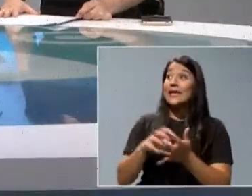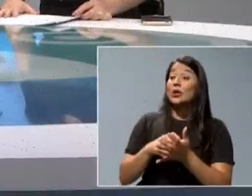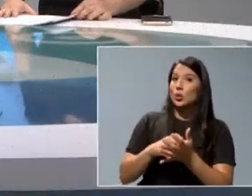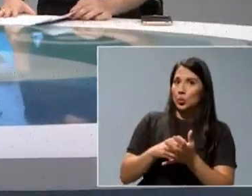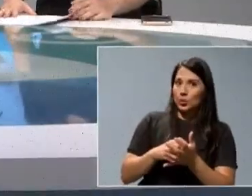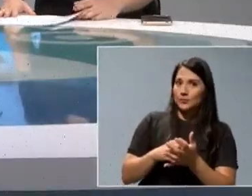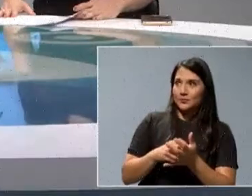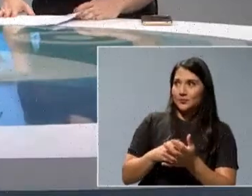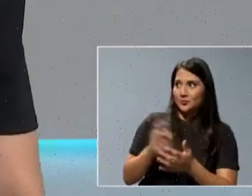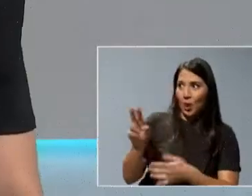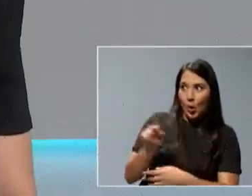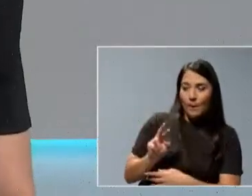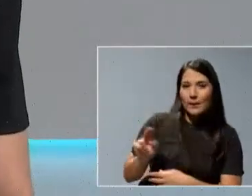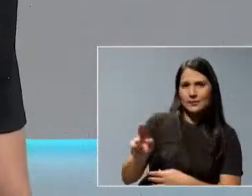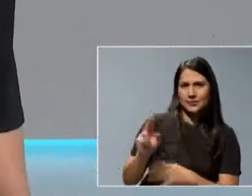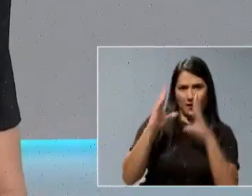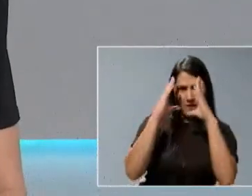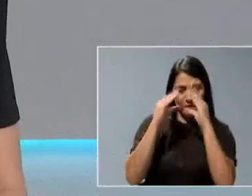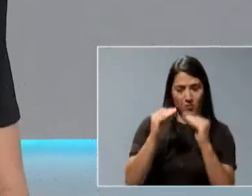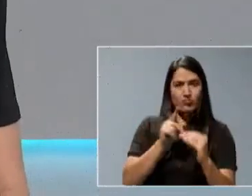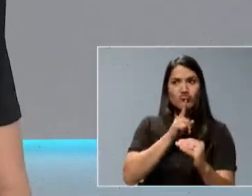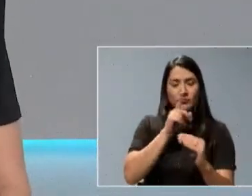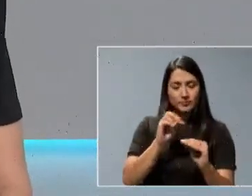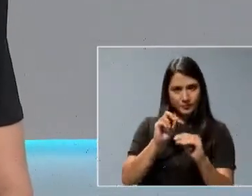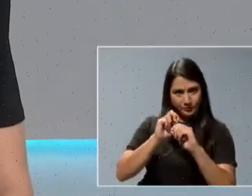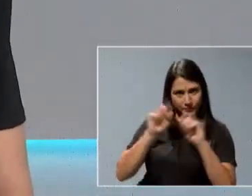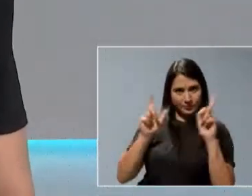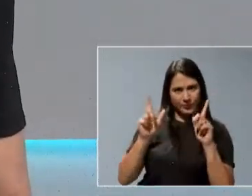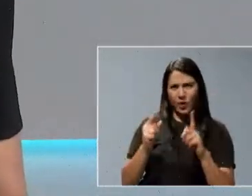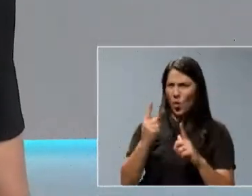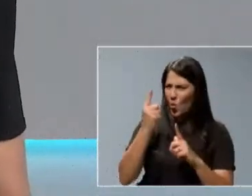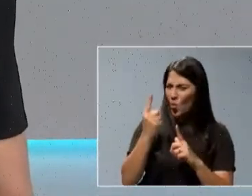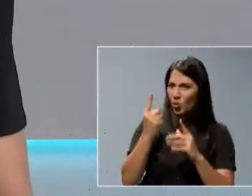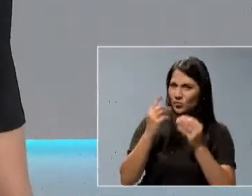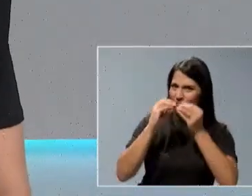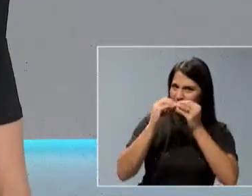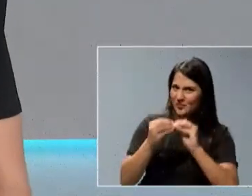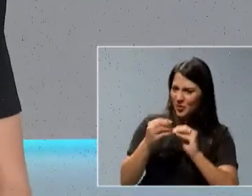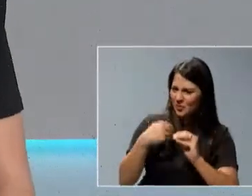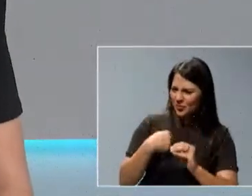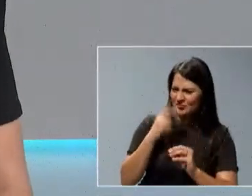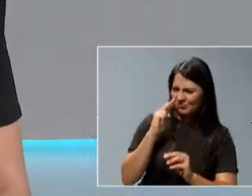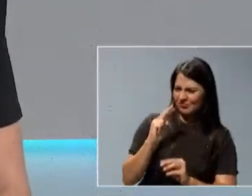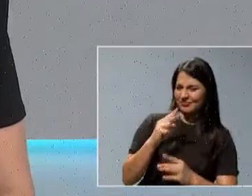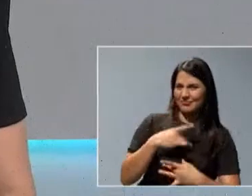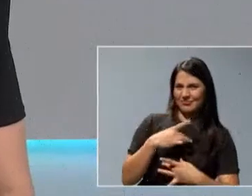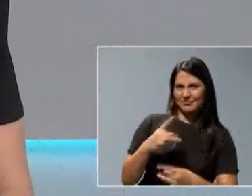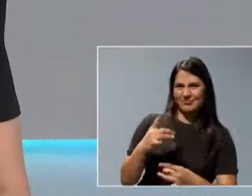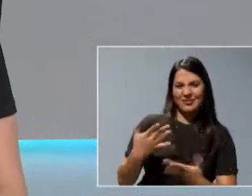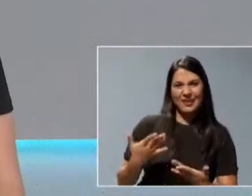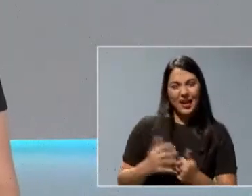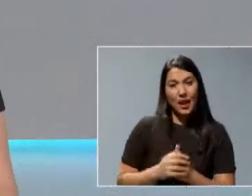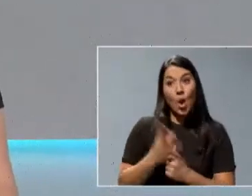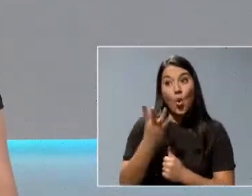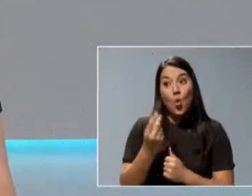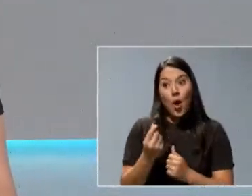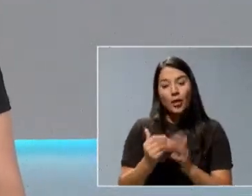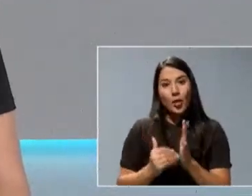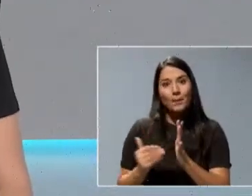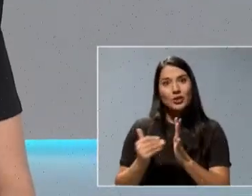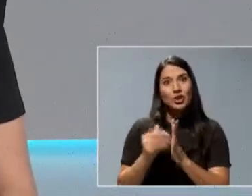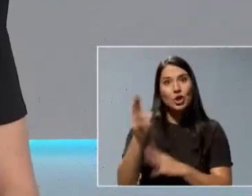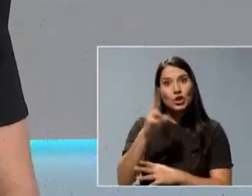Ernesto. Andrés, datos sorprendentes. Hay un dato que me llama mucho la atención, es la cantidad de millones de colones que